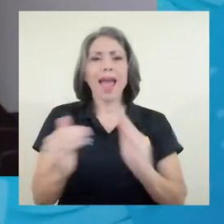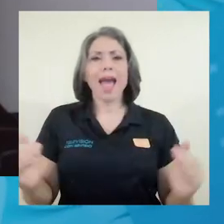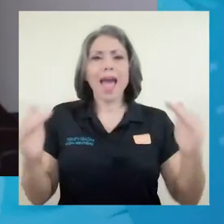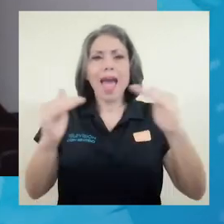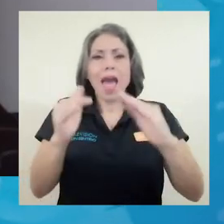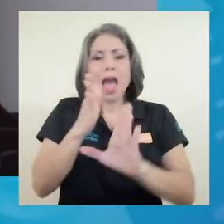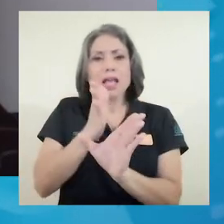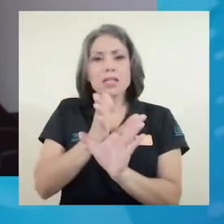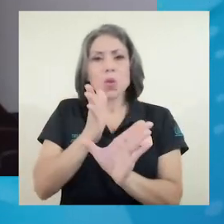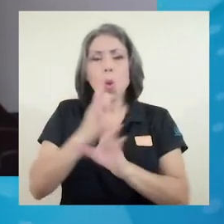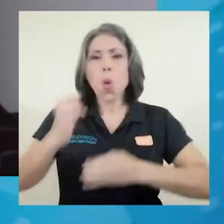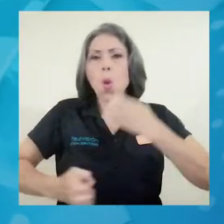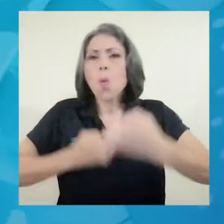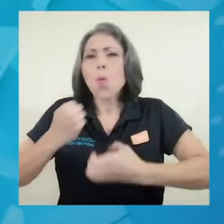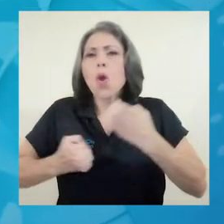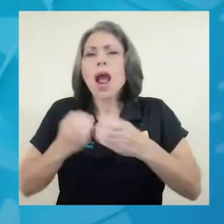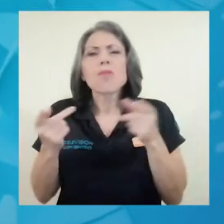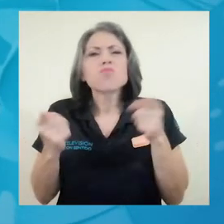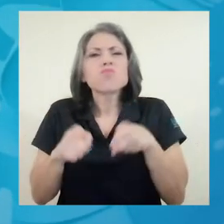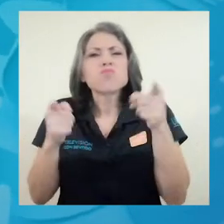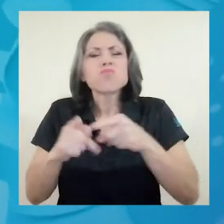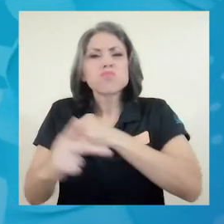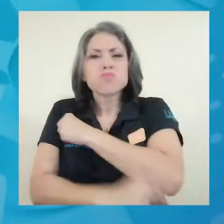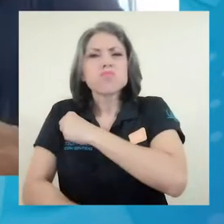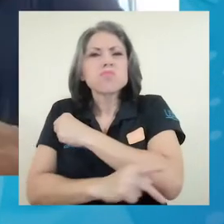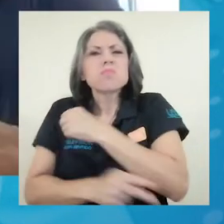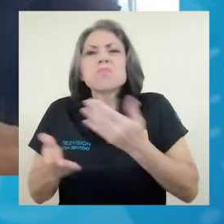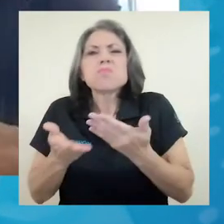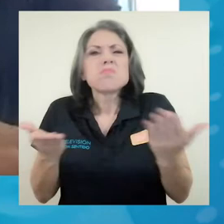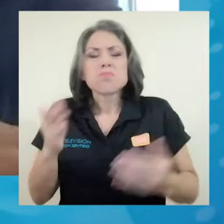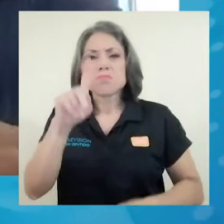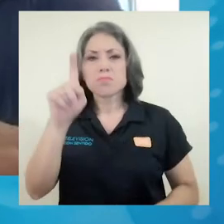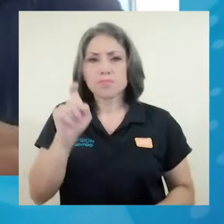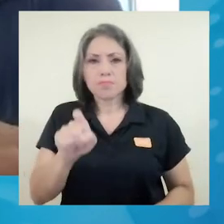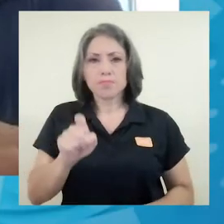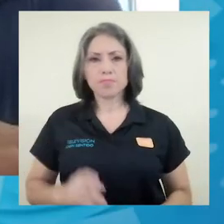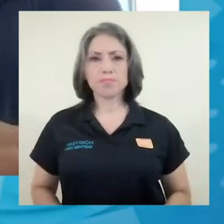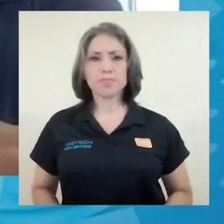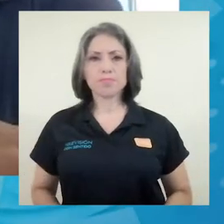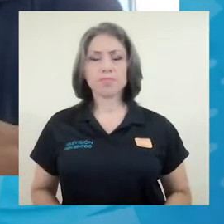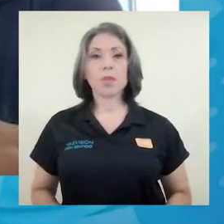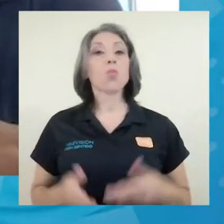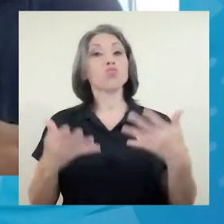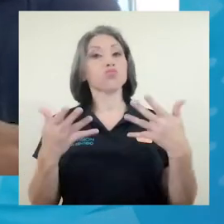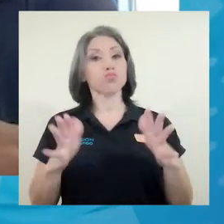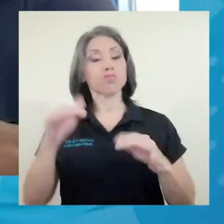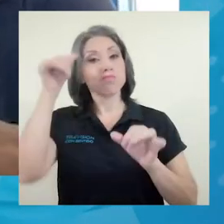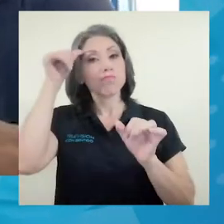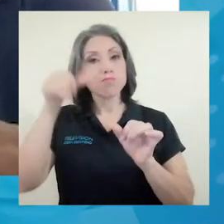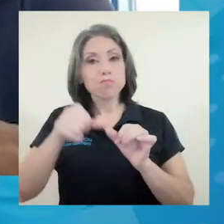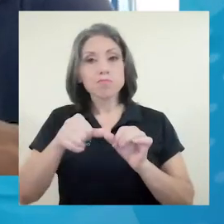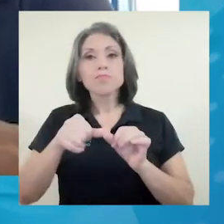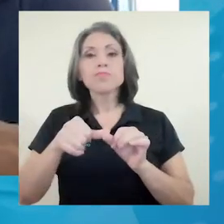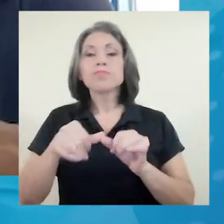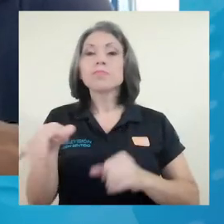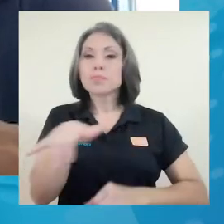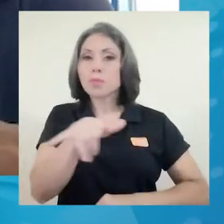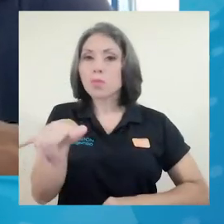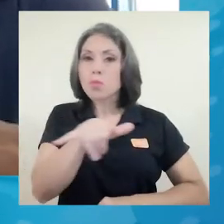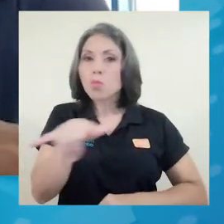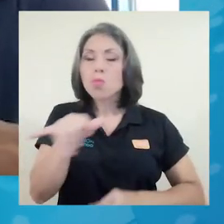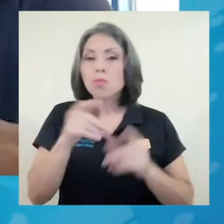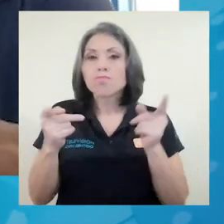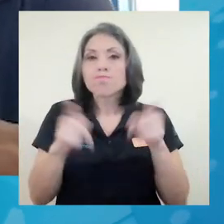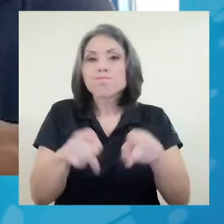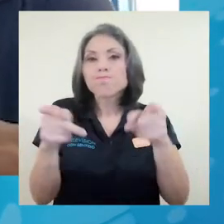puede dejar el país bueno triste recordemos que al igual que está ocurriendo con la investigación